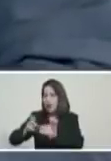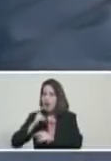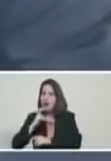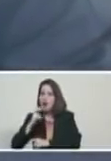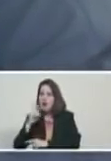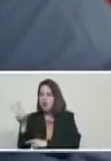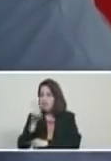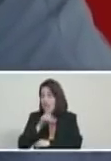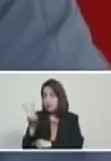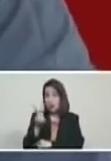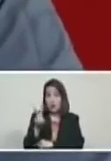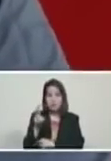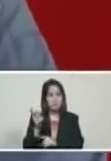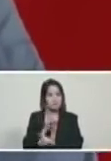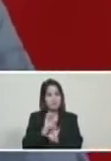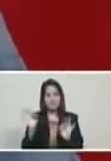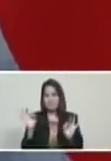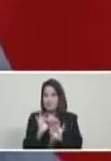Dicho sea de paso,